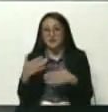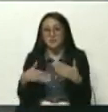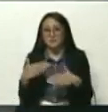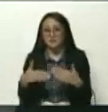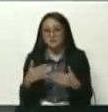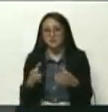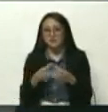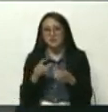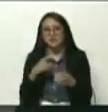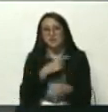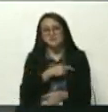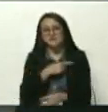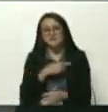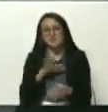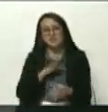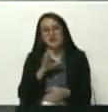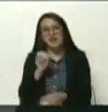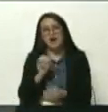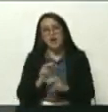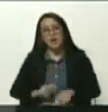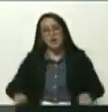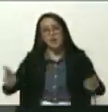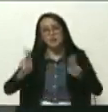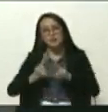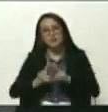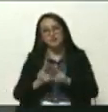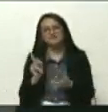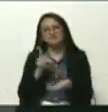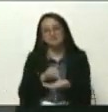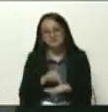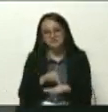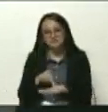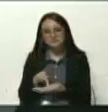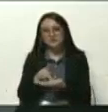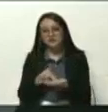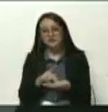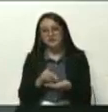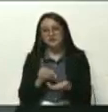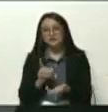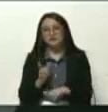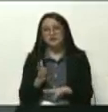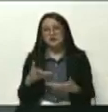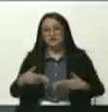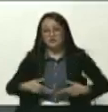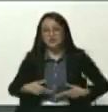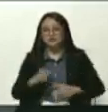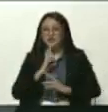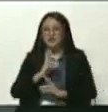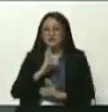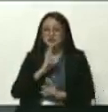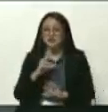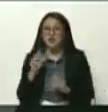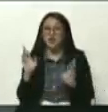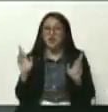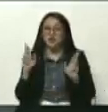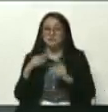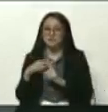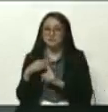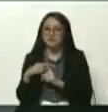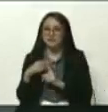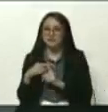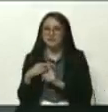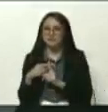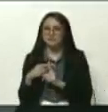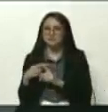comisión de la Organización de Naciones Unidas, que sin duda alguna no ha escatimado esfuerzo para que los resultados sean positivos. Otra